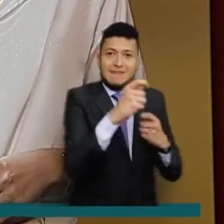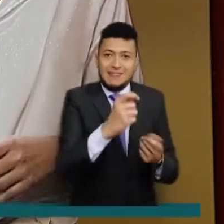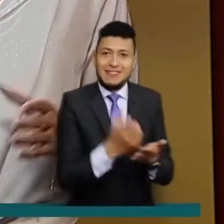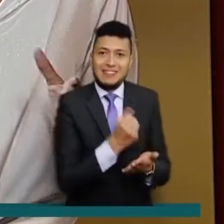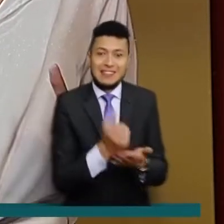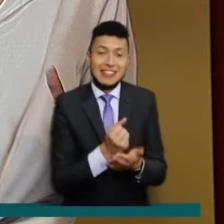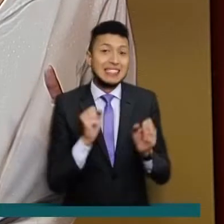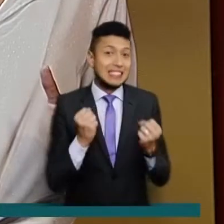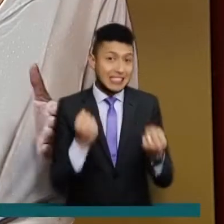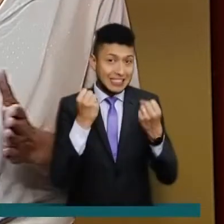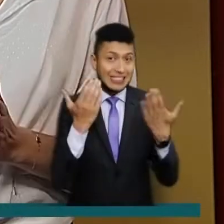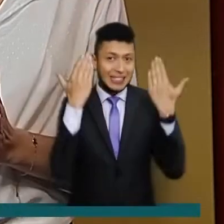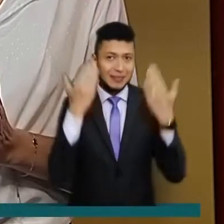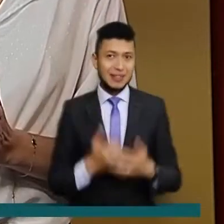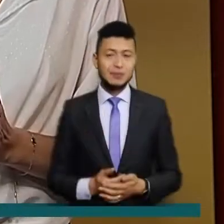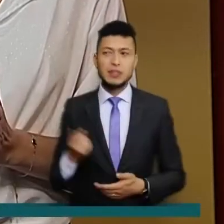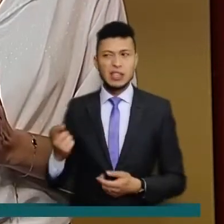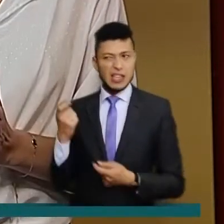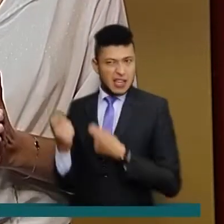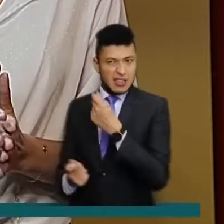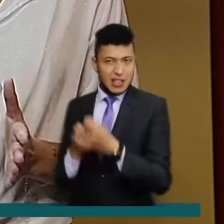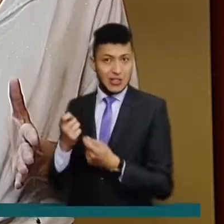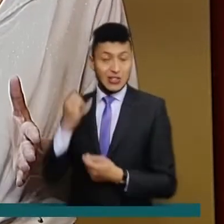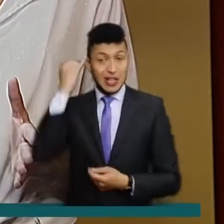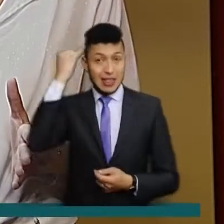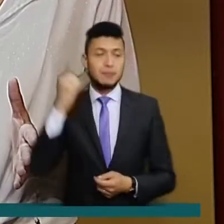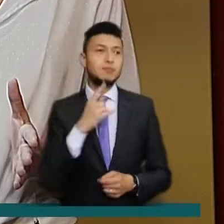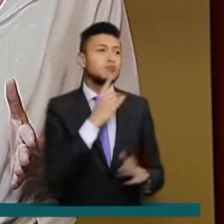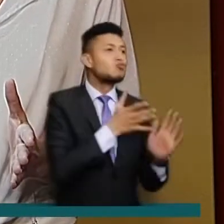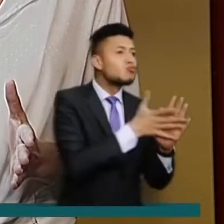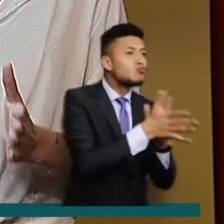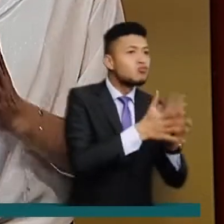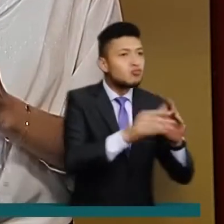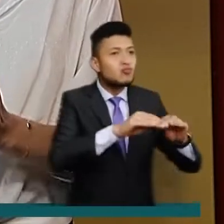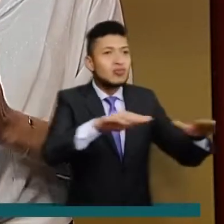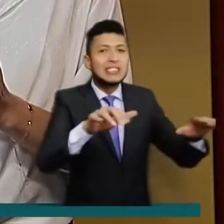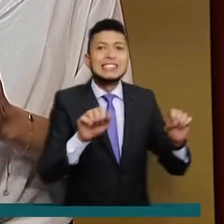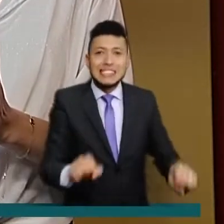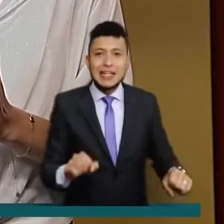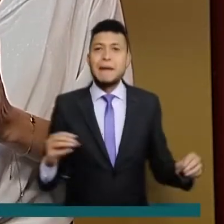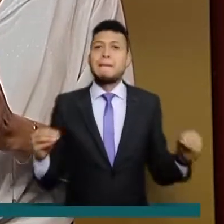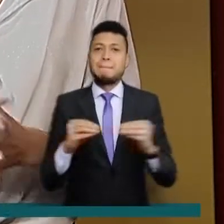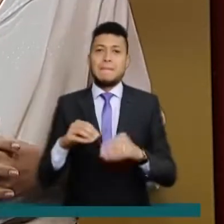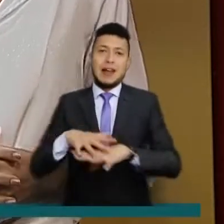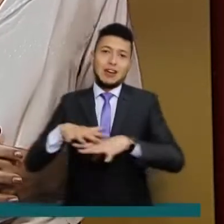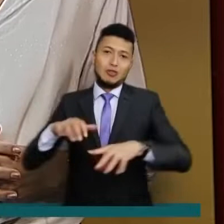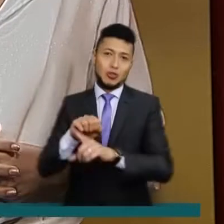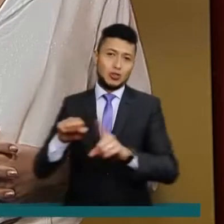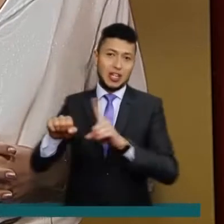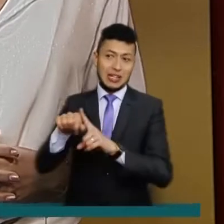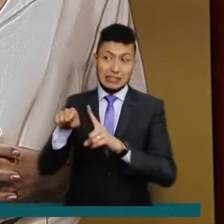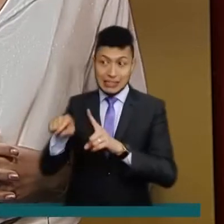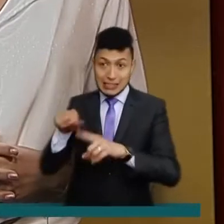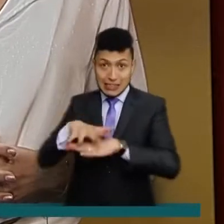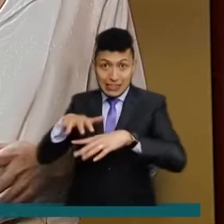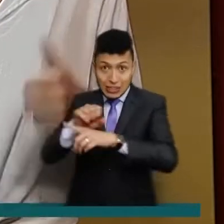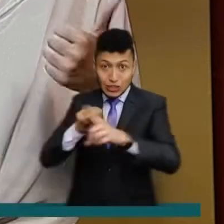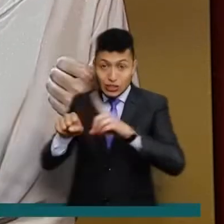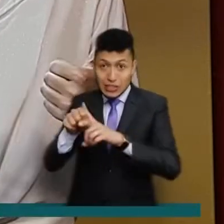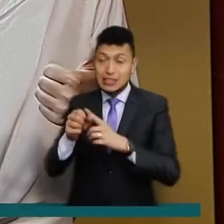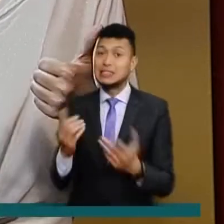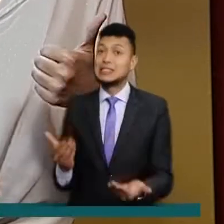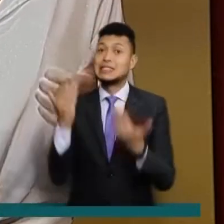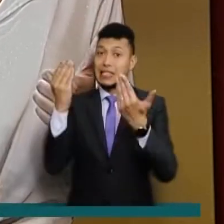emprendimiento. Lo que podrían hacer estas emprendedoras es, aparte de usar el voz a voz, crear redes sociales, que tienen varias